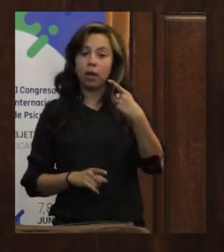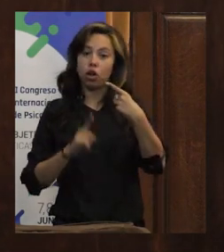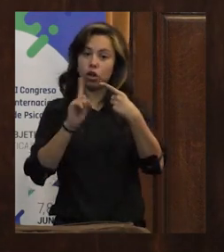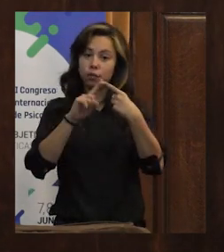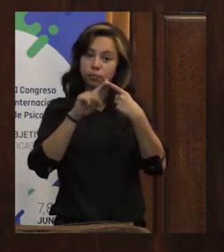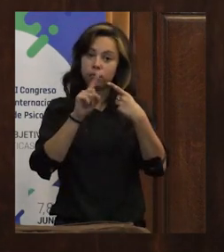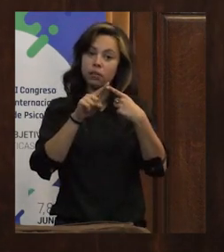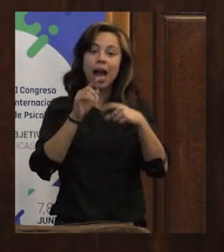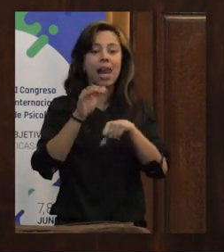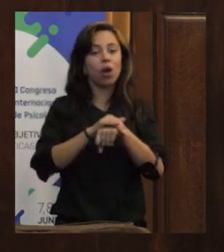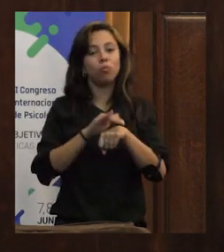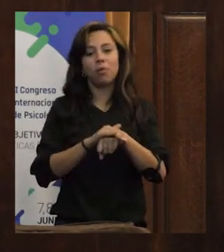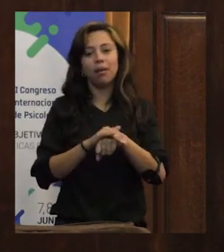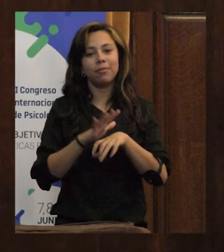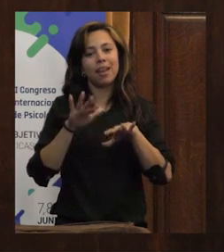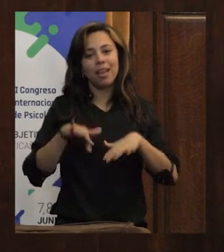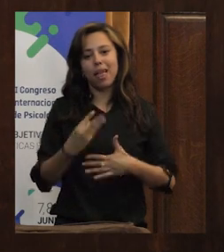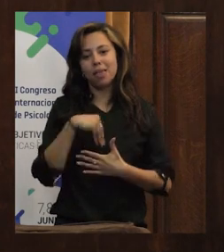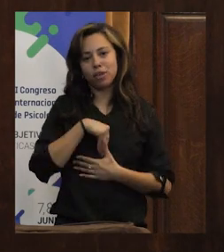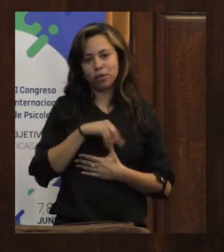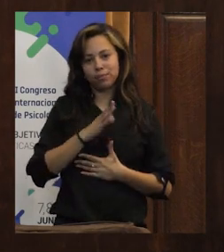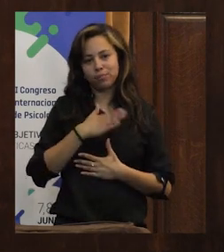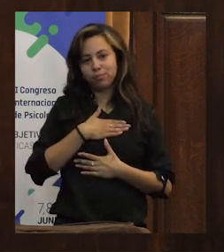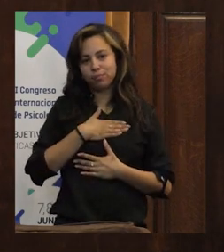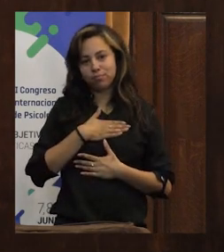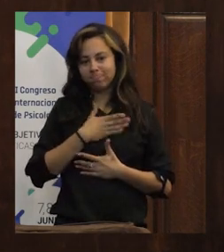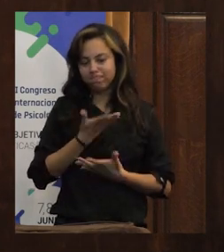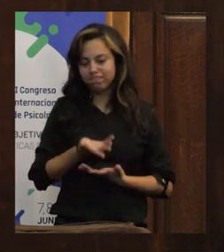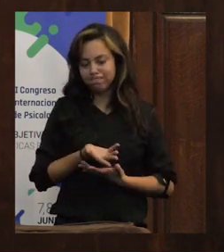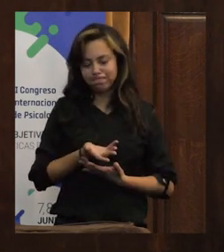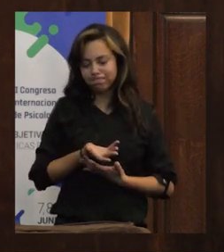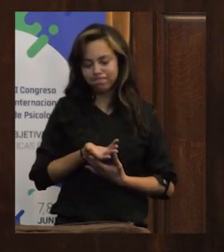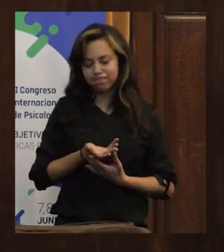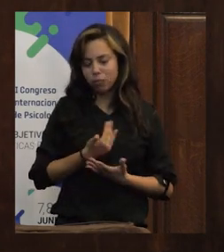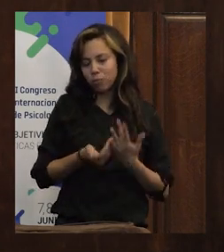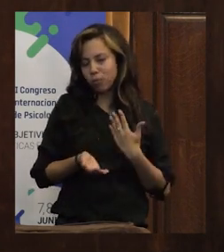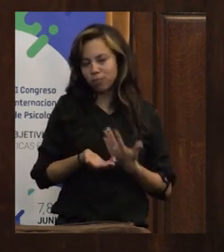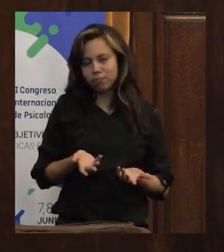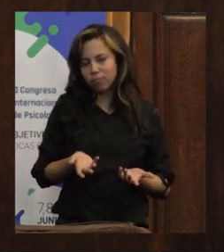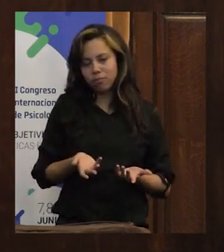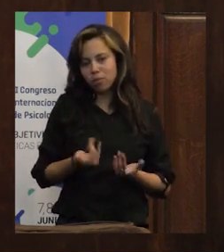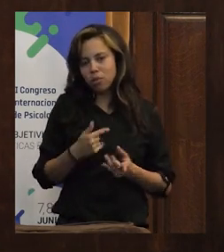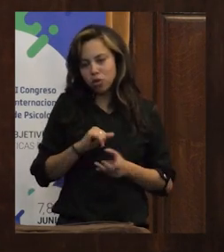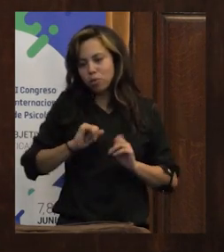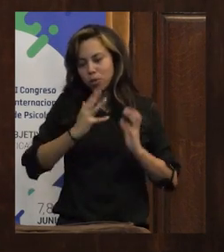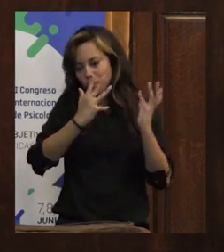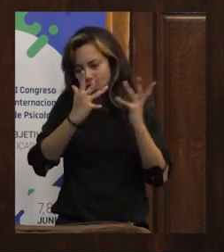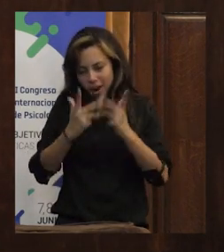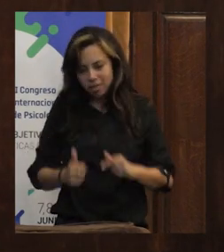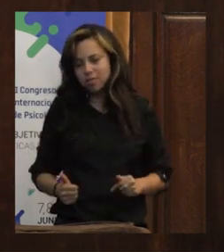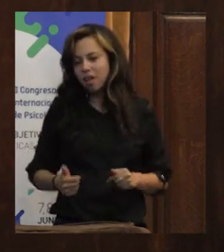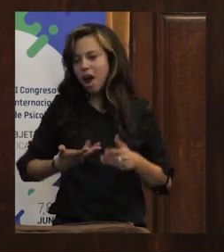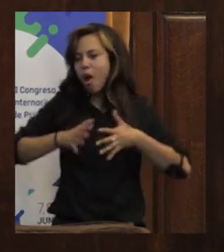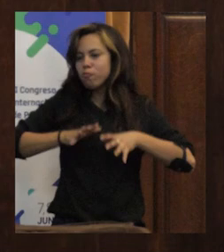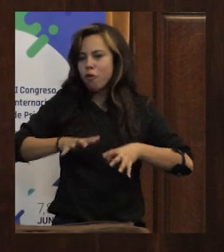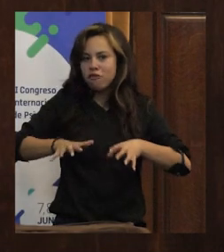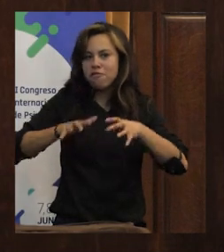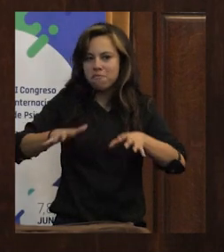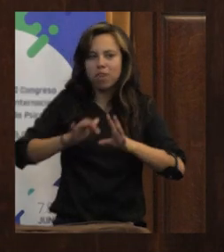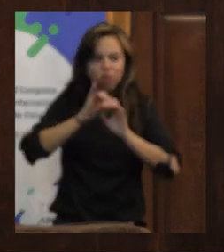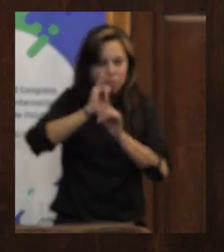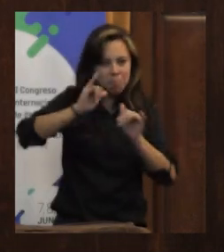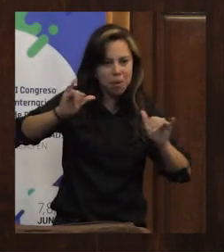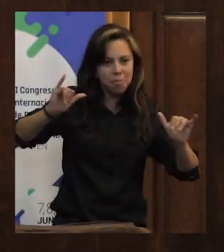se queda con nosotros. ¿Sí? Okay. Mas podemos nos organizar en movimientos